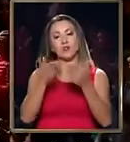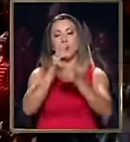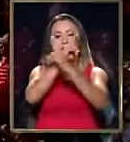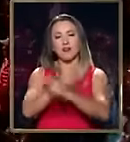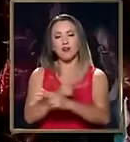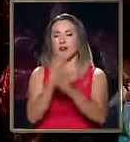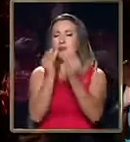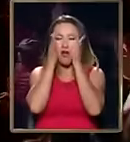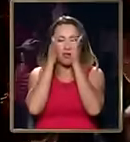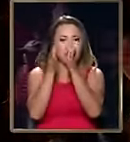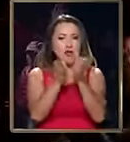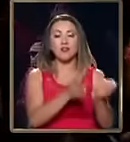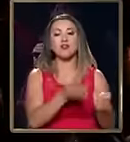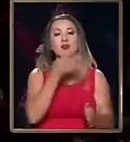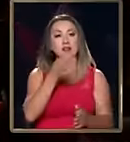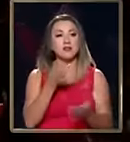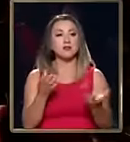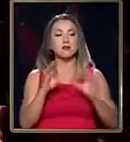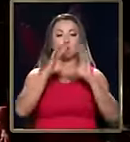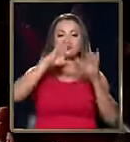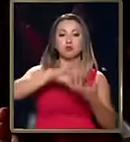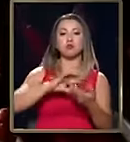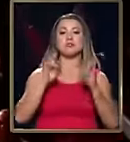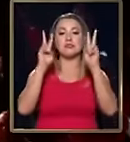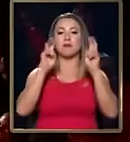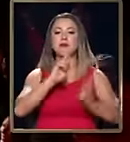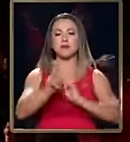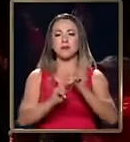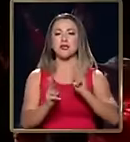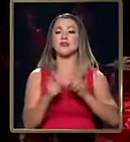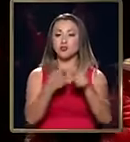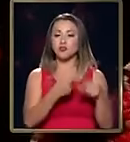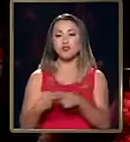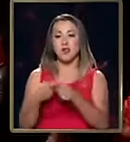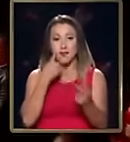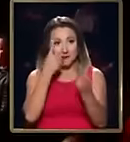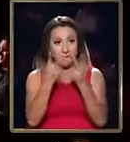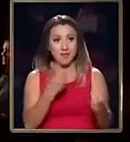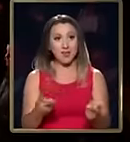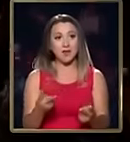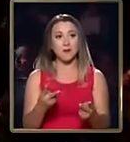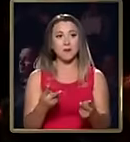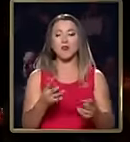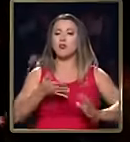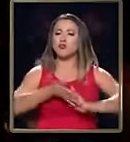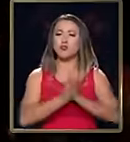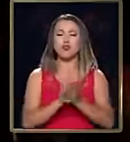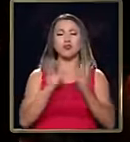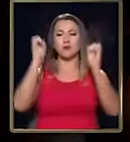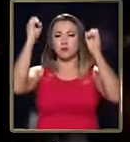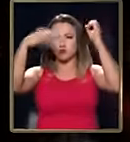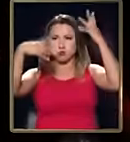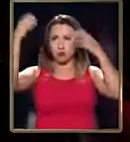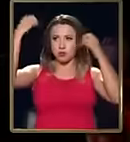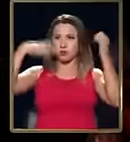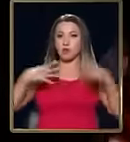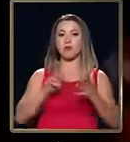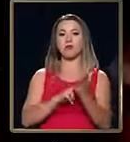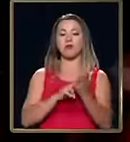muy atento a lo que dice el Wall Social. Muy atento. Y quiero que veas esto. Denle toda la iluminación posible a